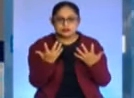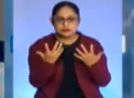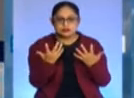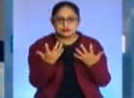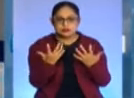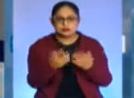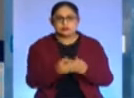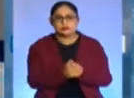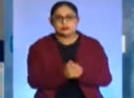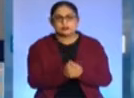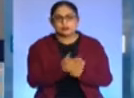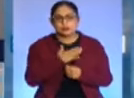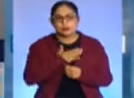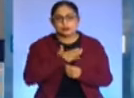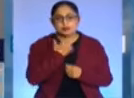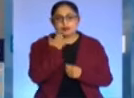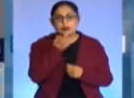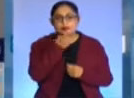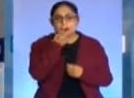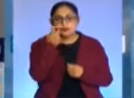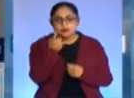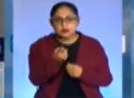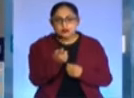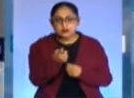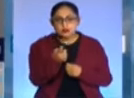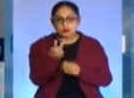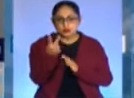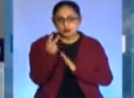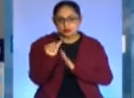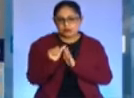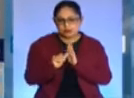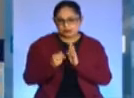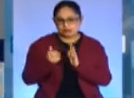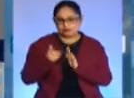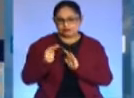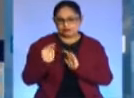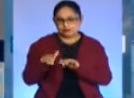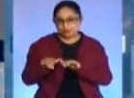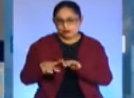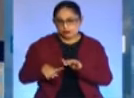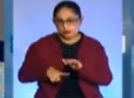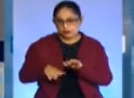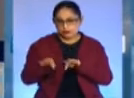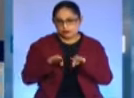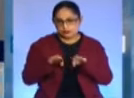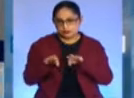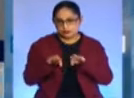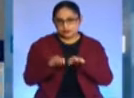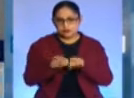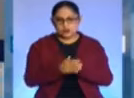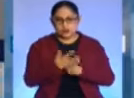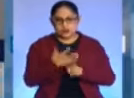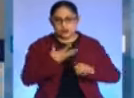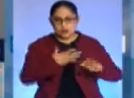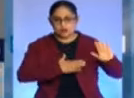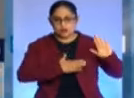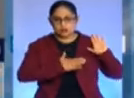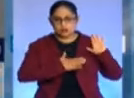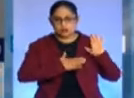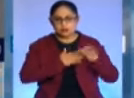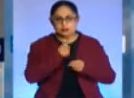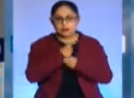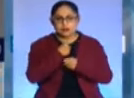queremos. Quiero decirles que en estos dos meses de gobierno, nosotros tomamos protesta el